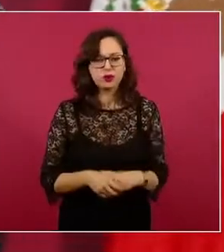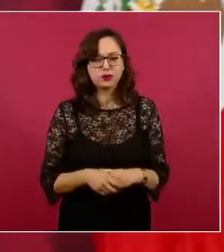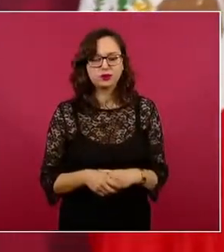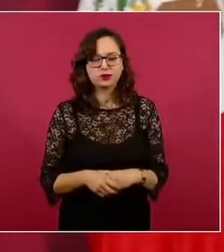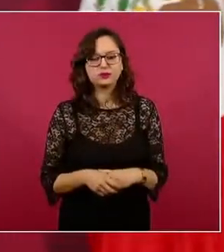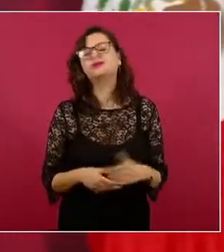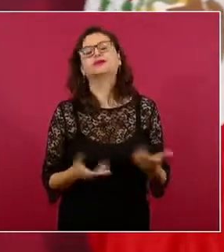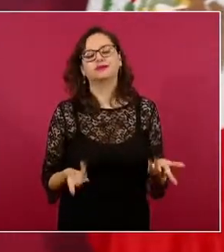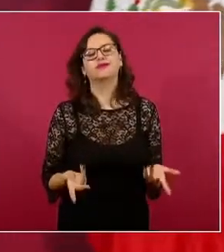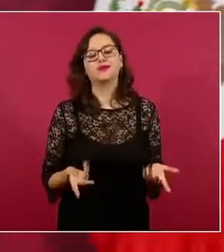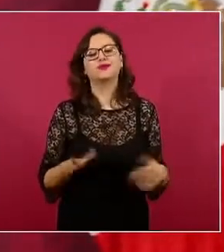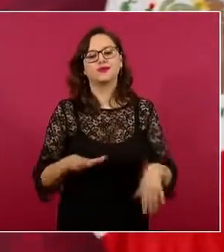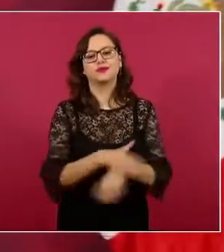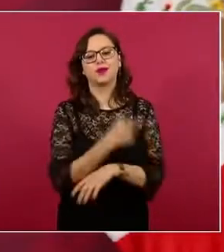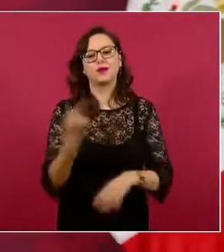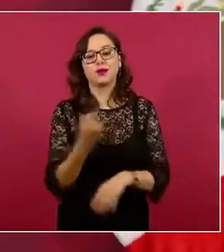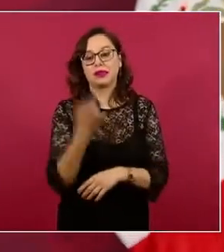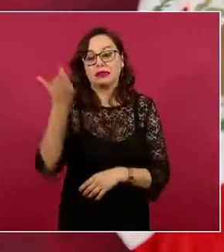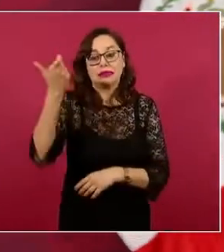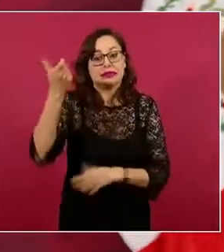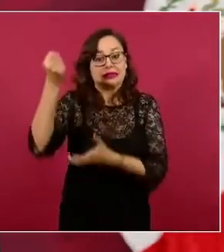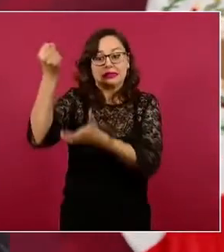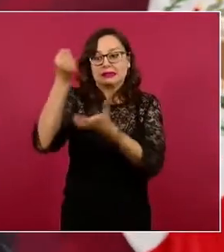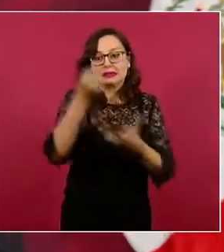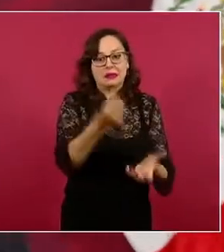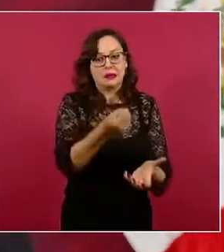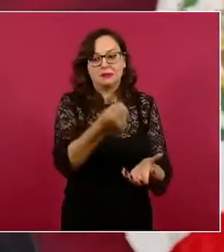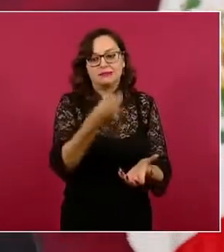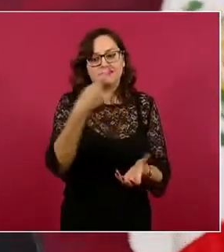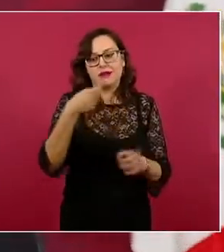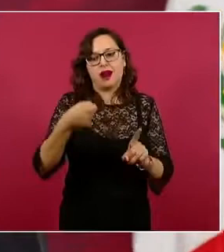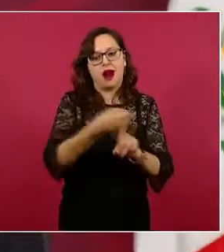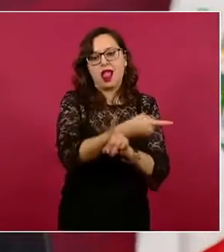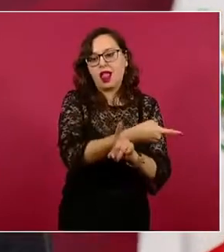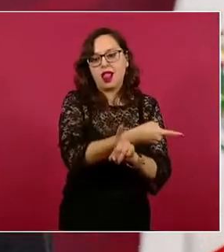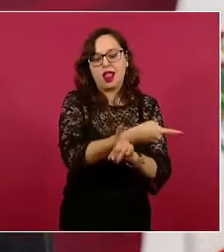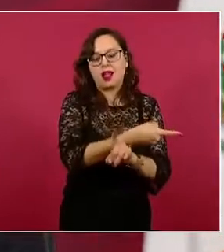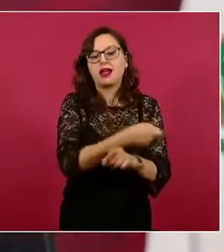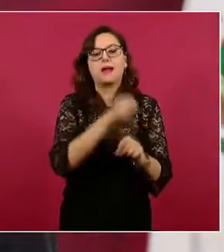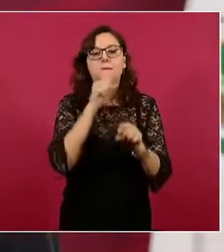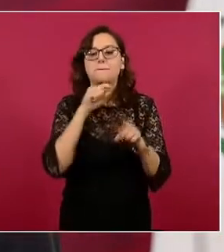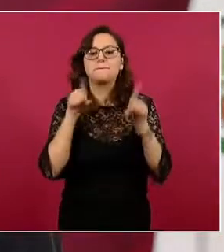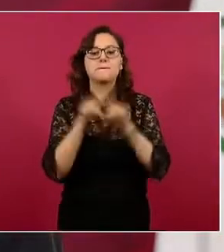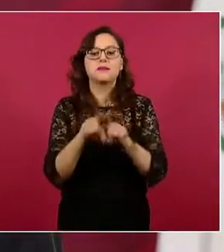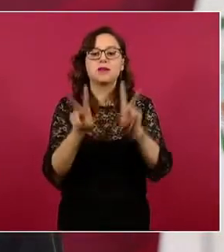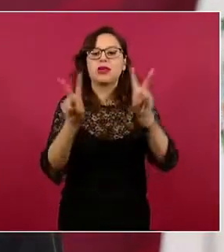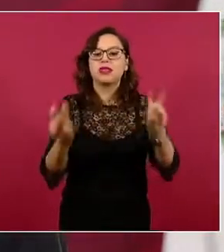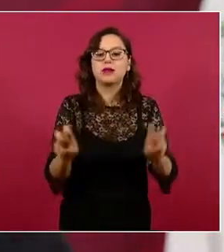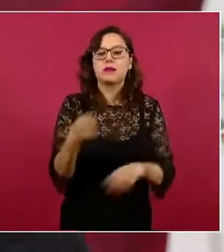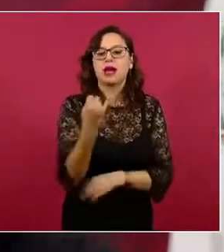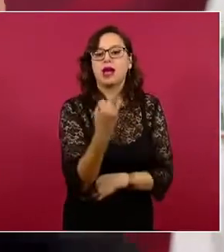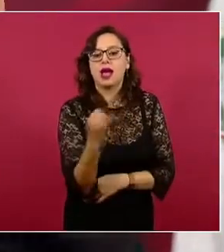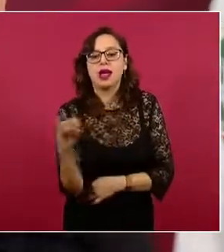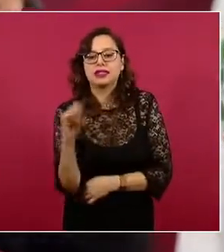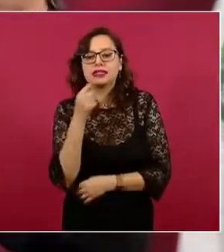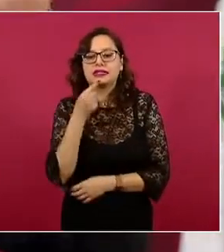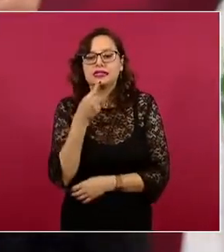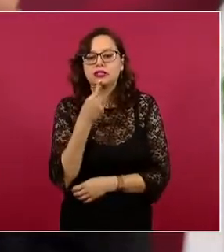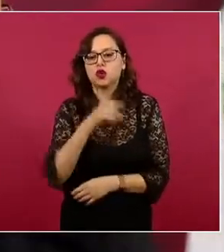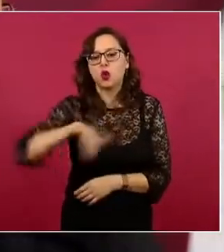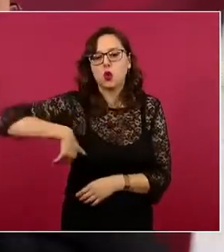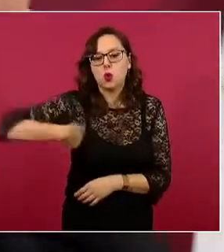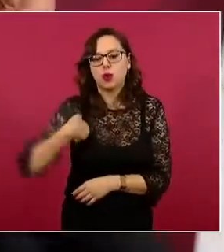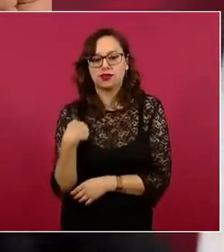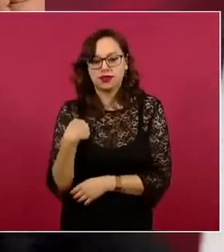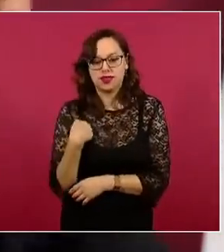porque fue un acuerdo arriba. Es un poco lo de las estancias infantiles. Es el mismo